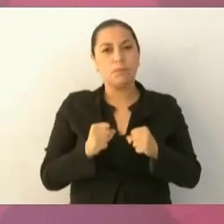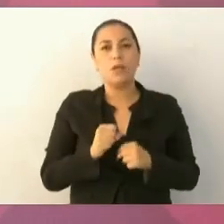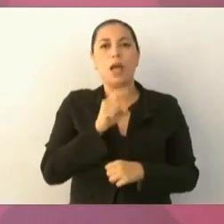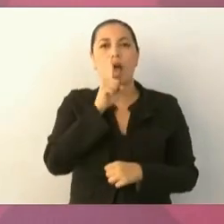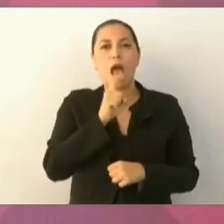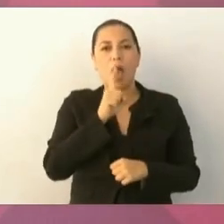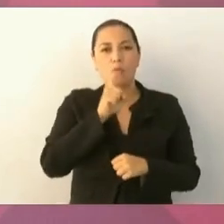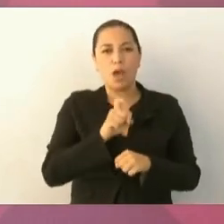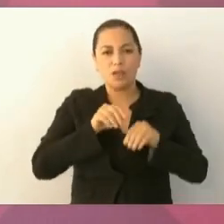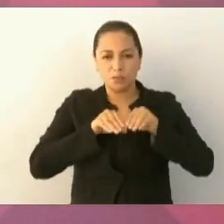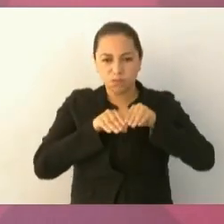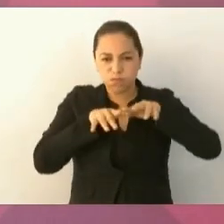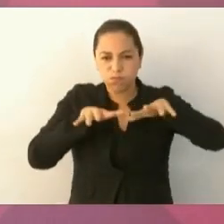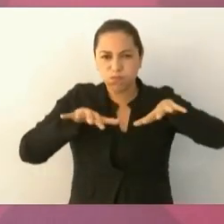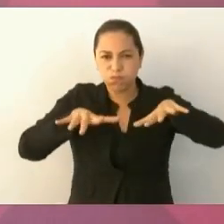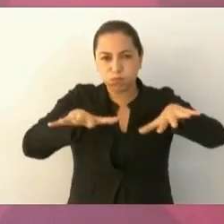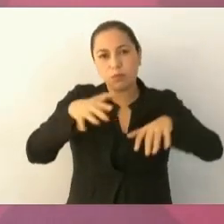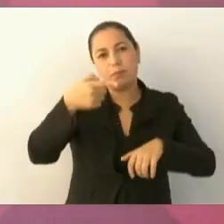su consumo.